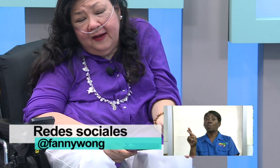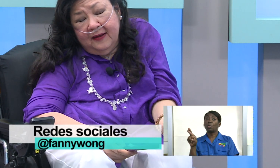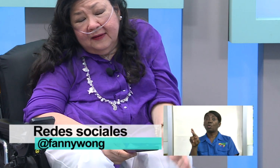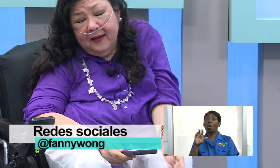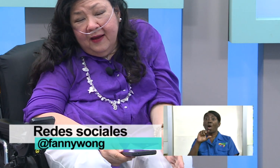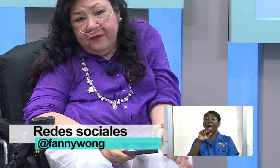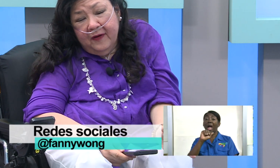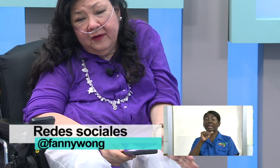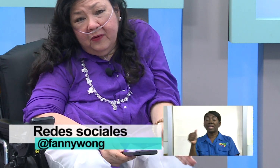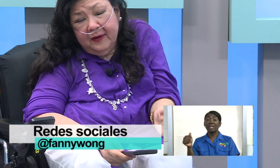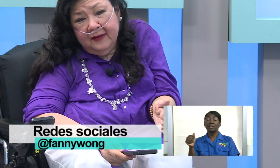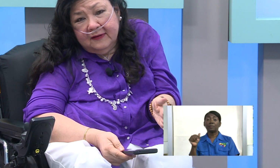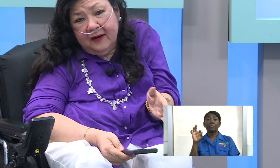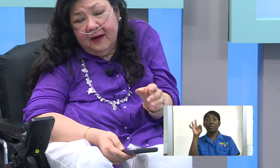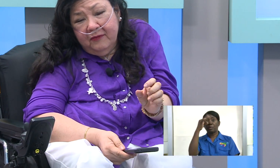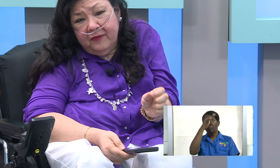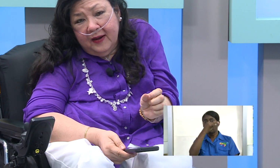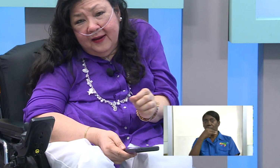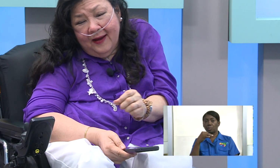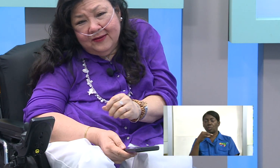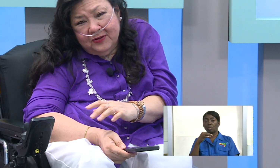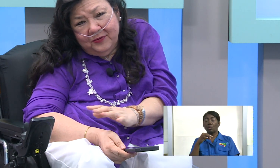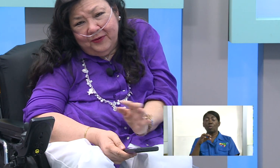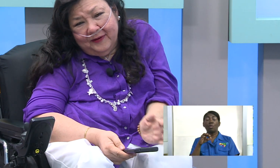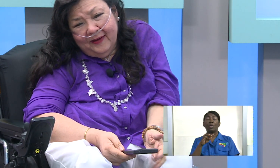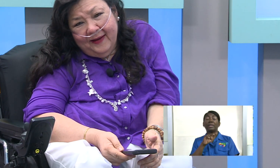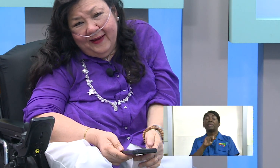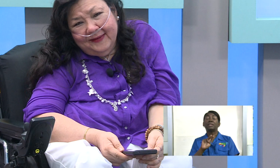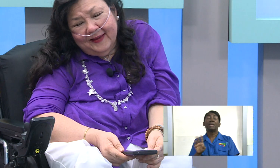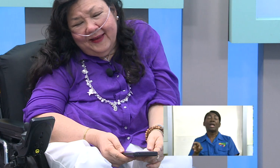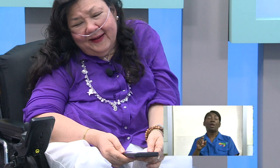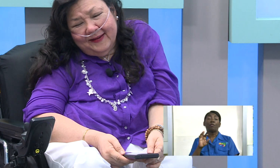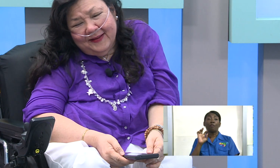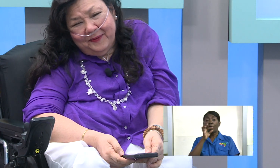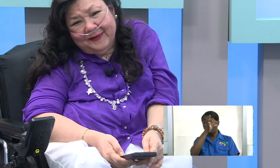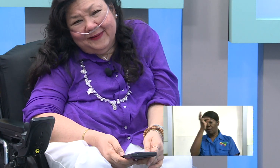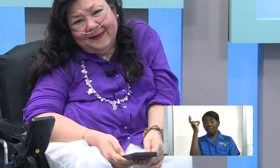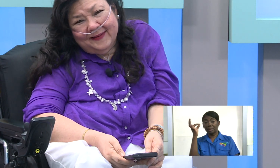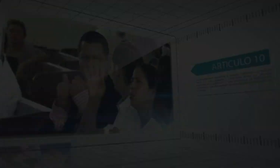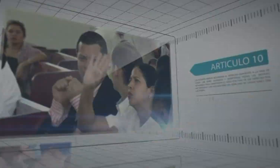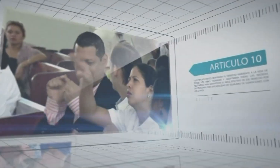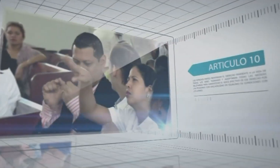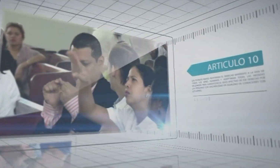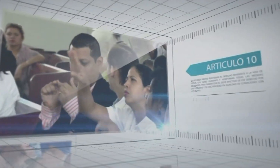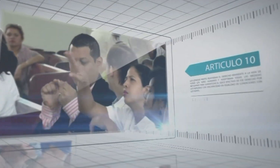sociales Facebook e Instagram Fadi H&Wong enseguida regresamos